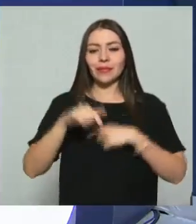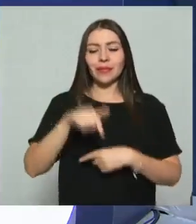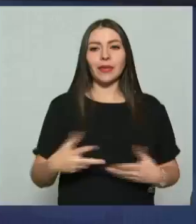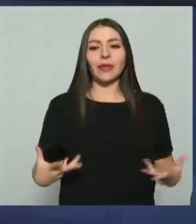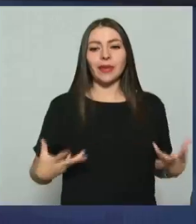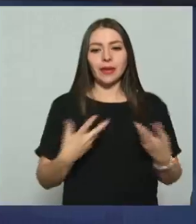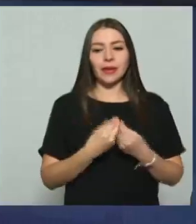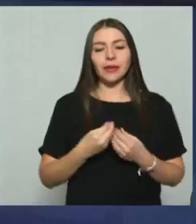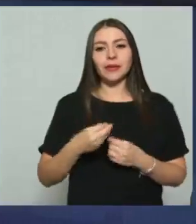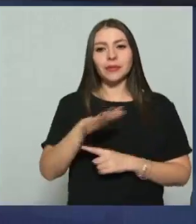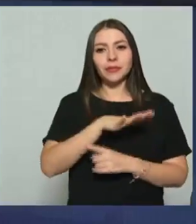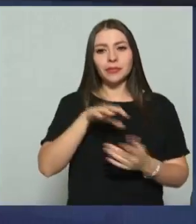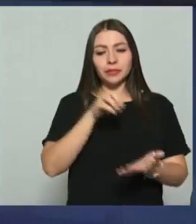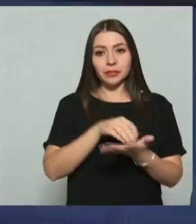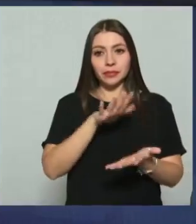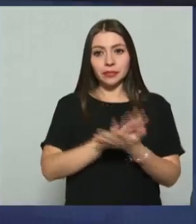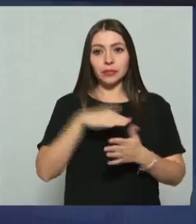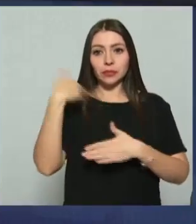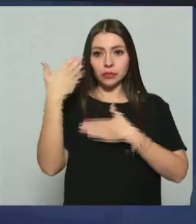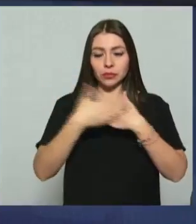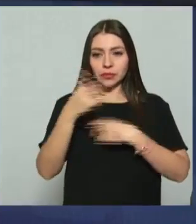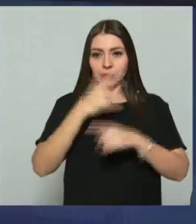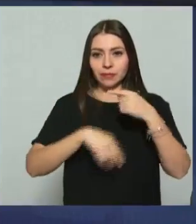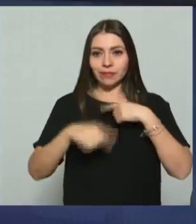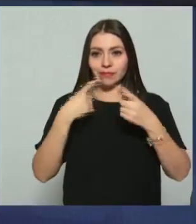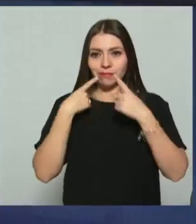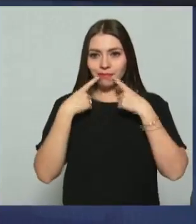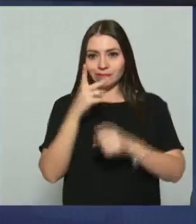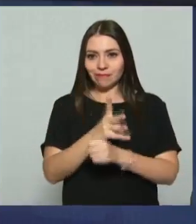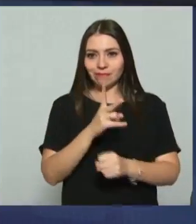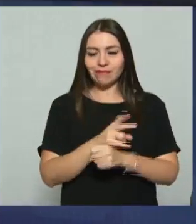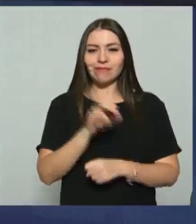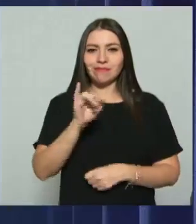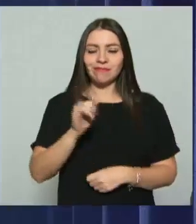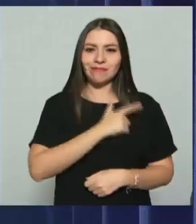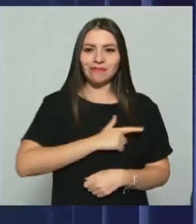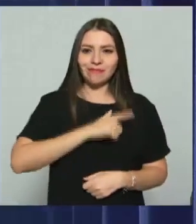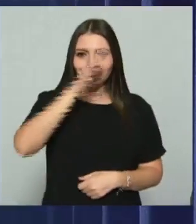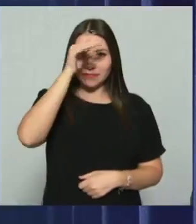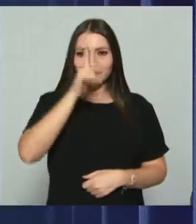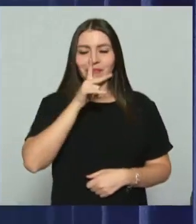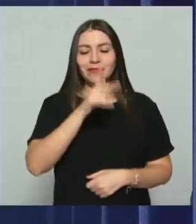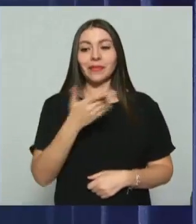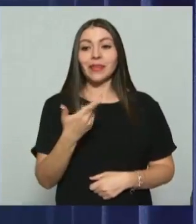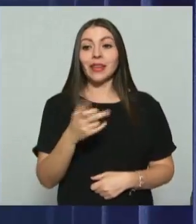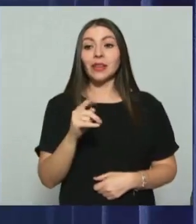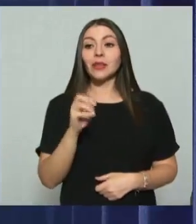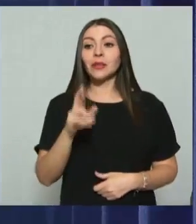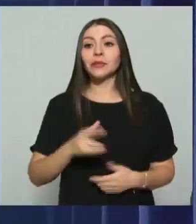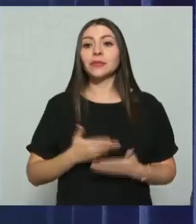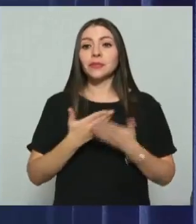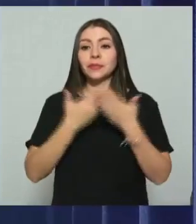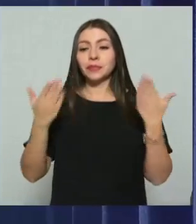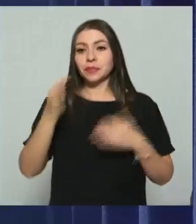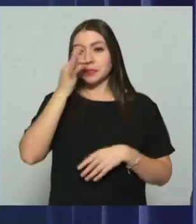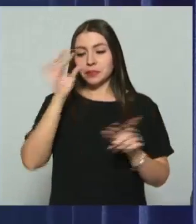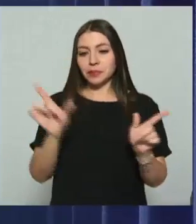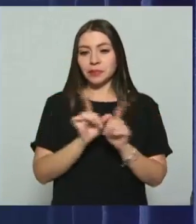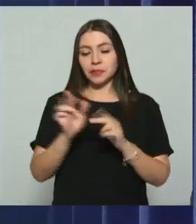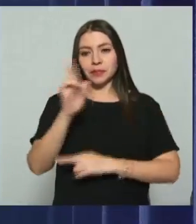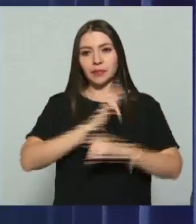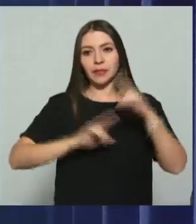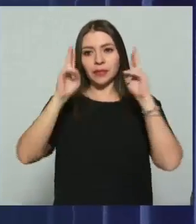nosotros en Agenda y Contexto. ¿Le entras a los debates? Claro. ¿Te invitamos? Claro que sí. Bueno, pues aquí está el compromiso público de Héctor Ulises García. Vamos a hacer la pausa y regreso